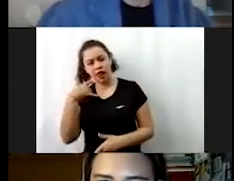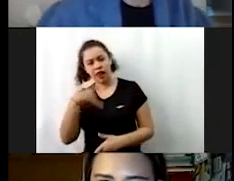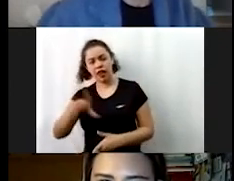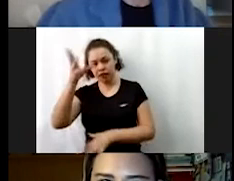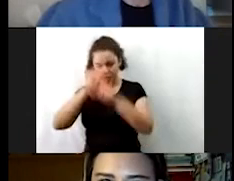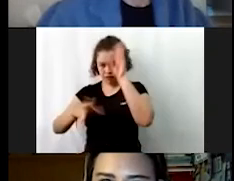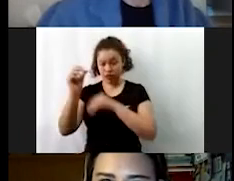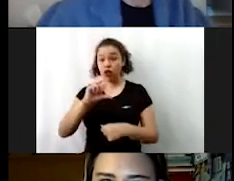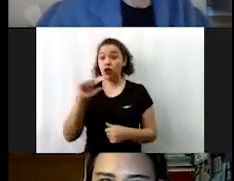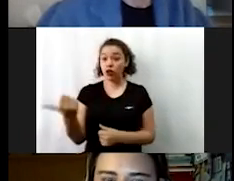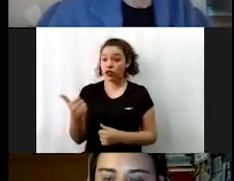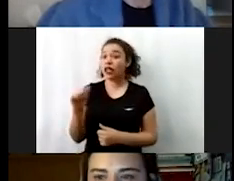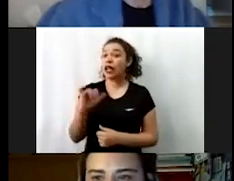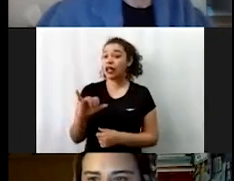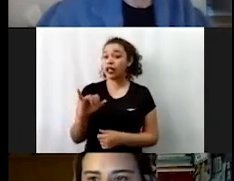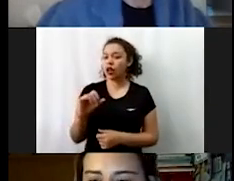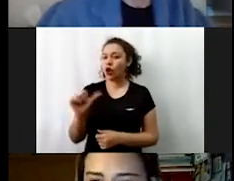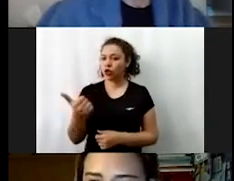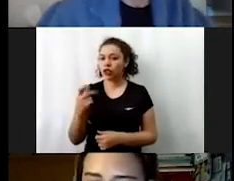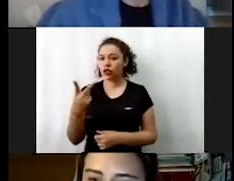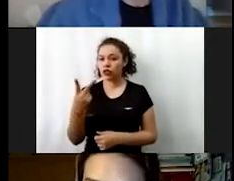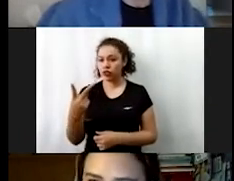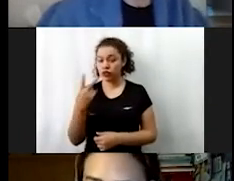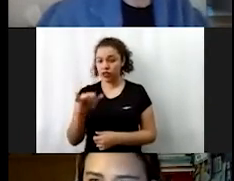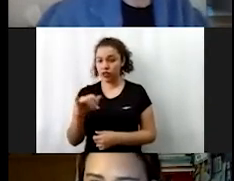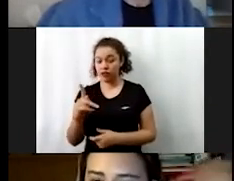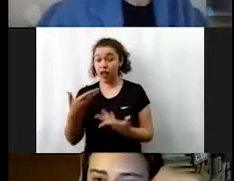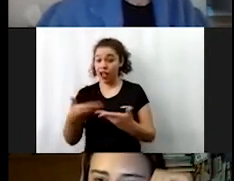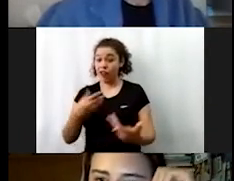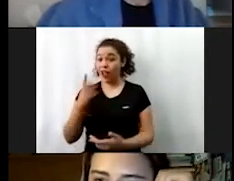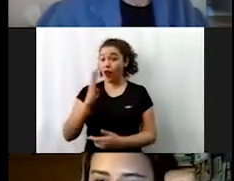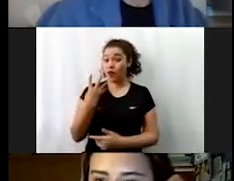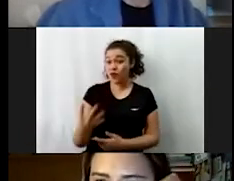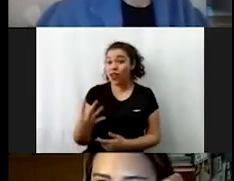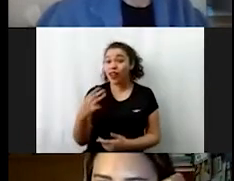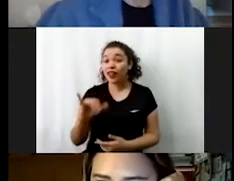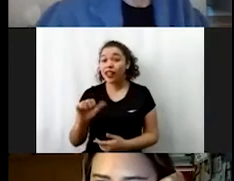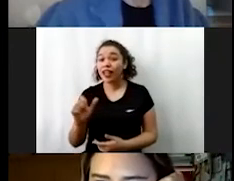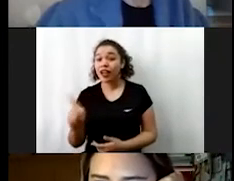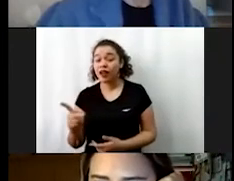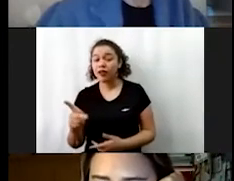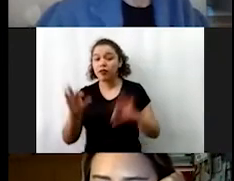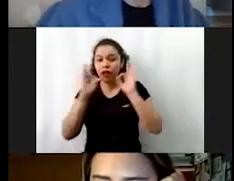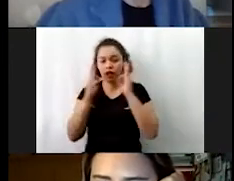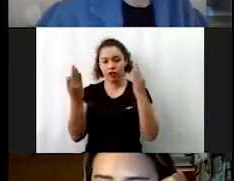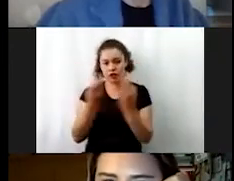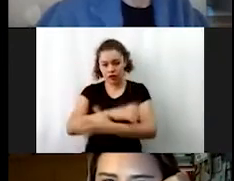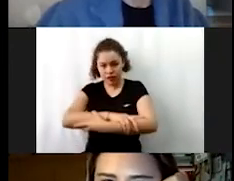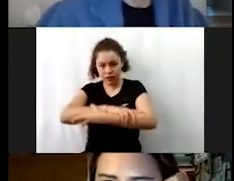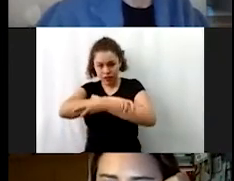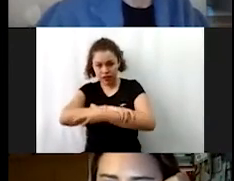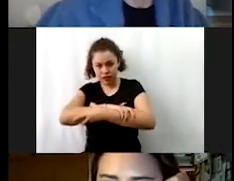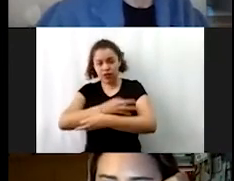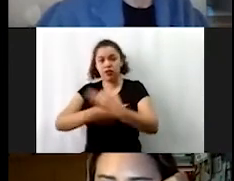otras 2 IAPs, o sea, somos 4 IAPs como modelo de alianza, que lo hacemos muy bien,